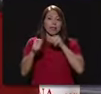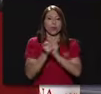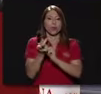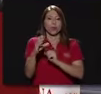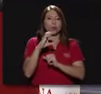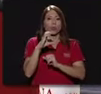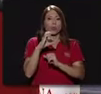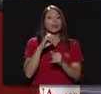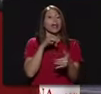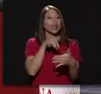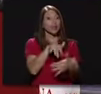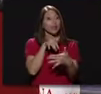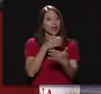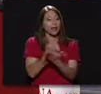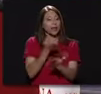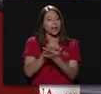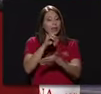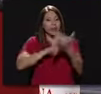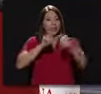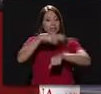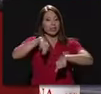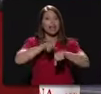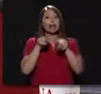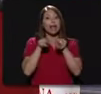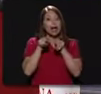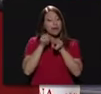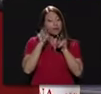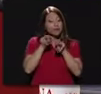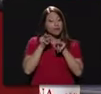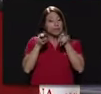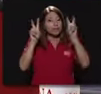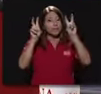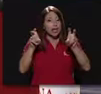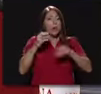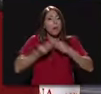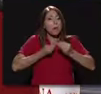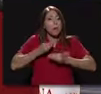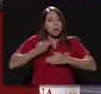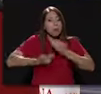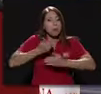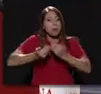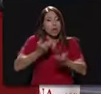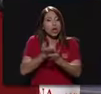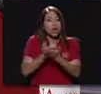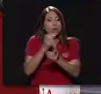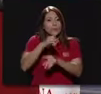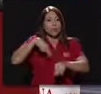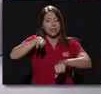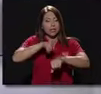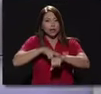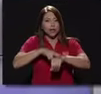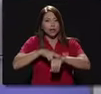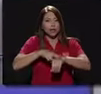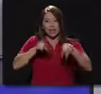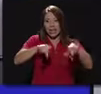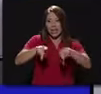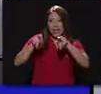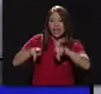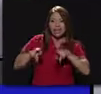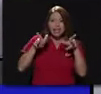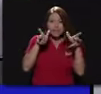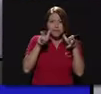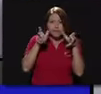de la Universidad Nacional también le sigue el pulso al tema de cómo camina la economía nacional y cómo lo percibe la